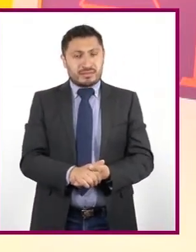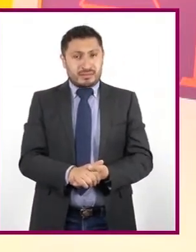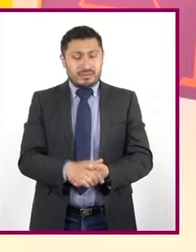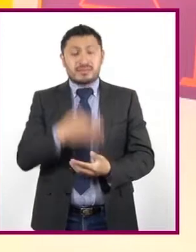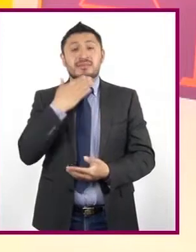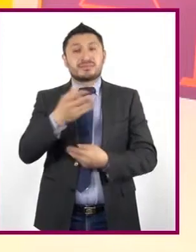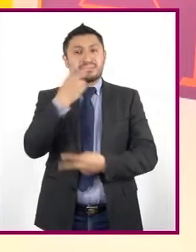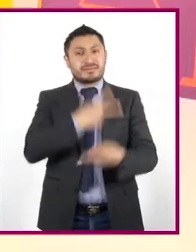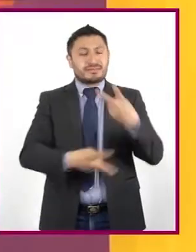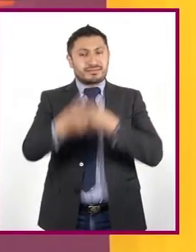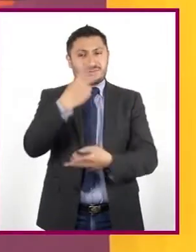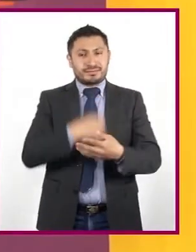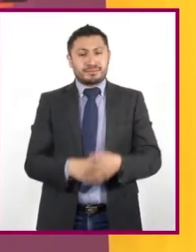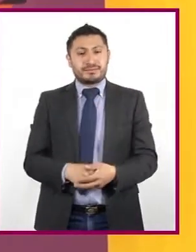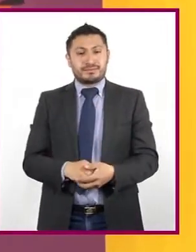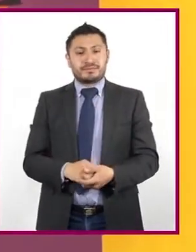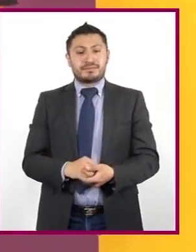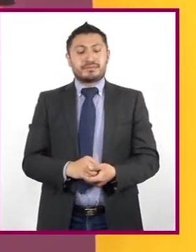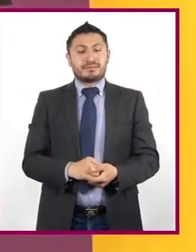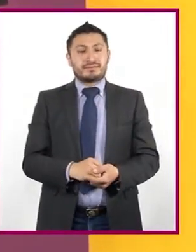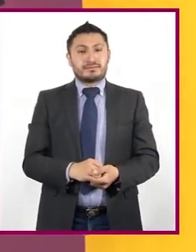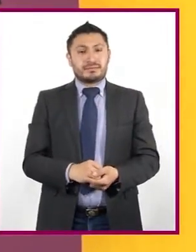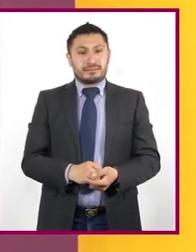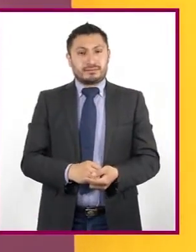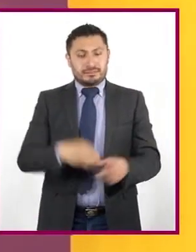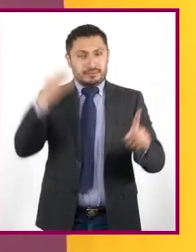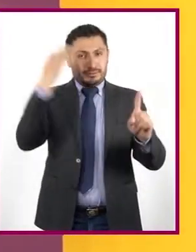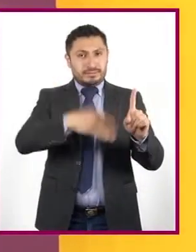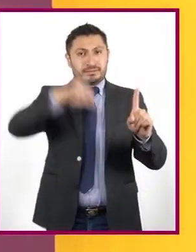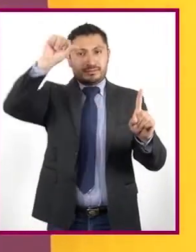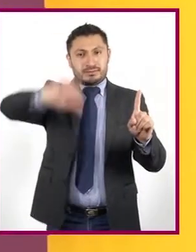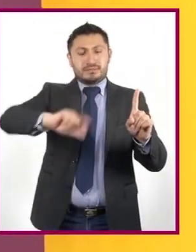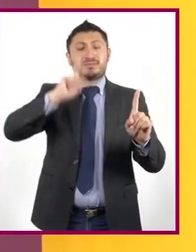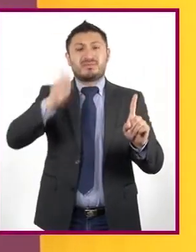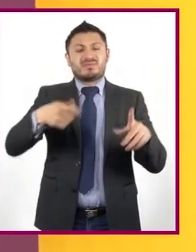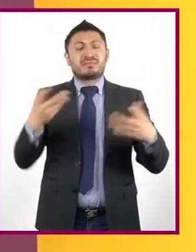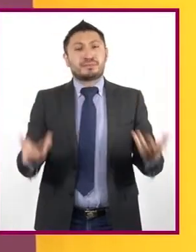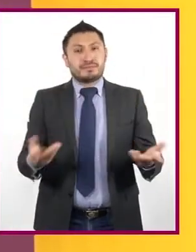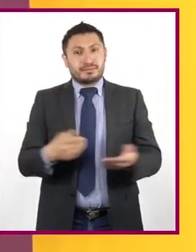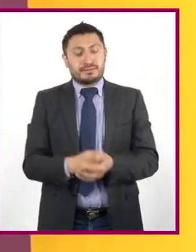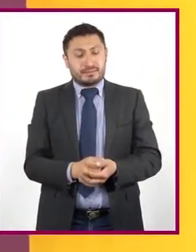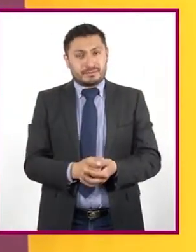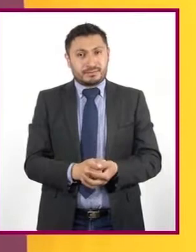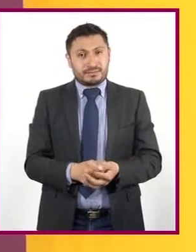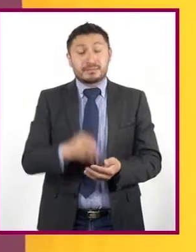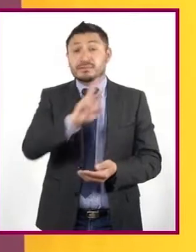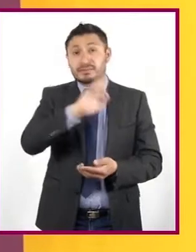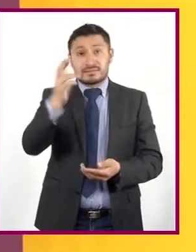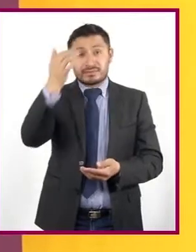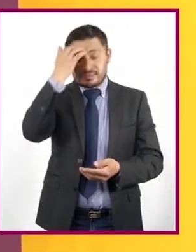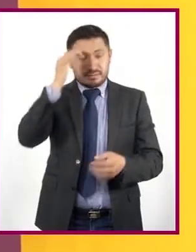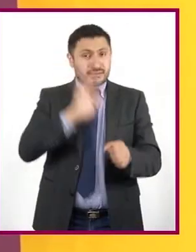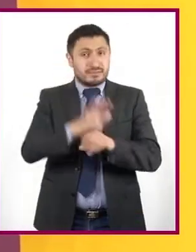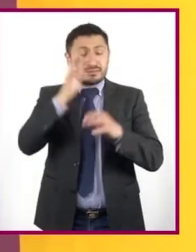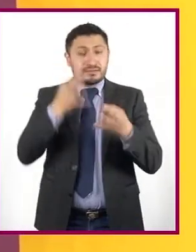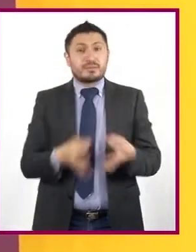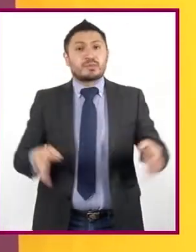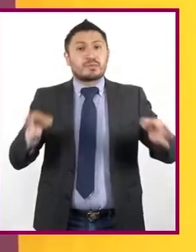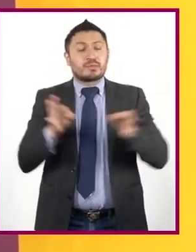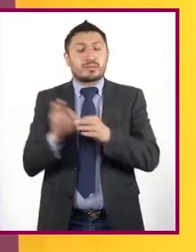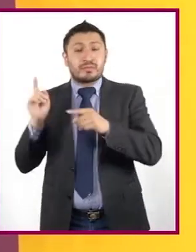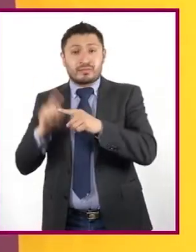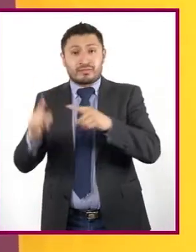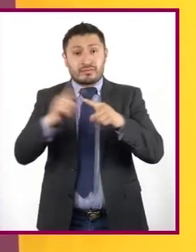Bienvenidas y bienvenidos. El propósito de esta sesión es que podamos reconocer la importancia de las